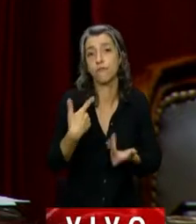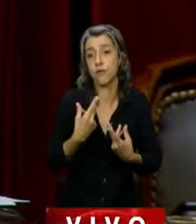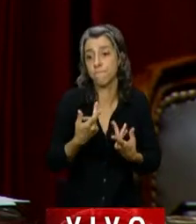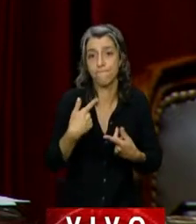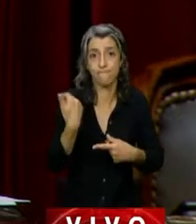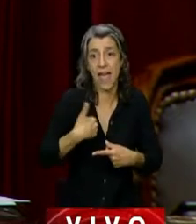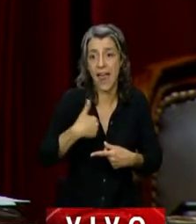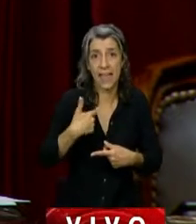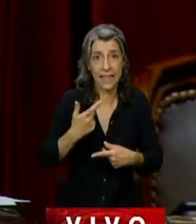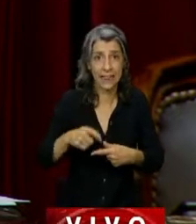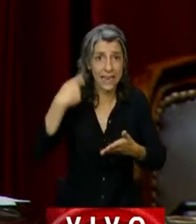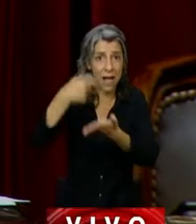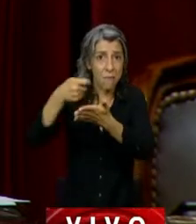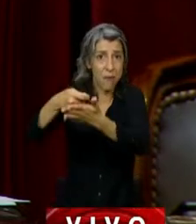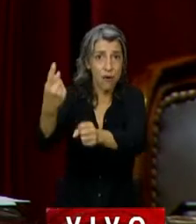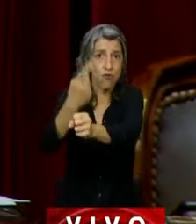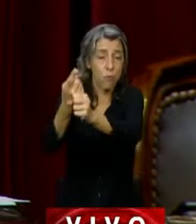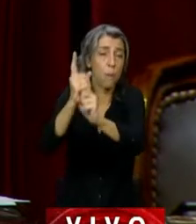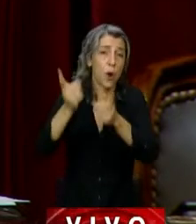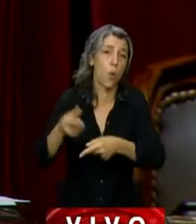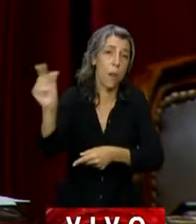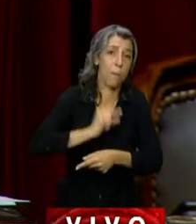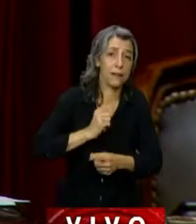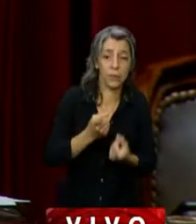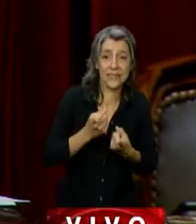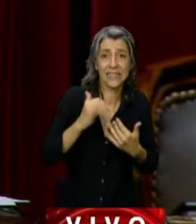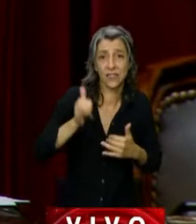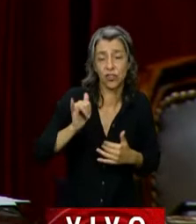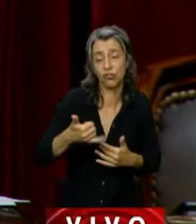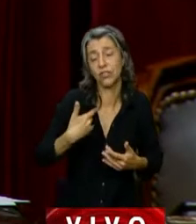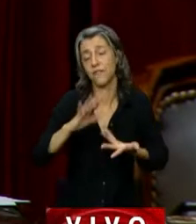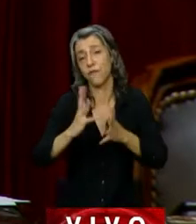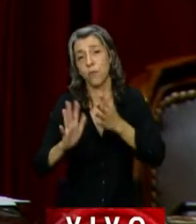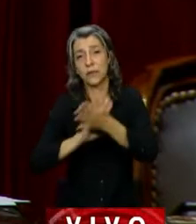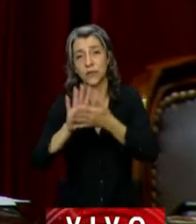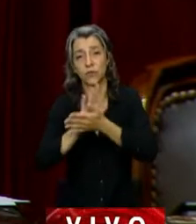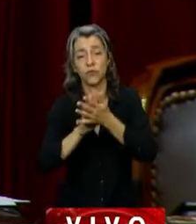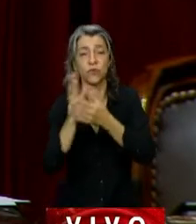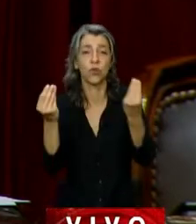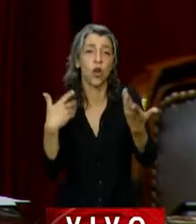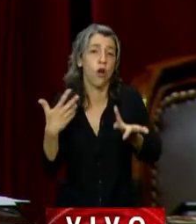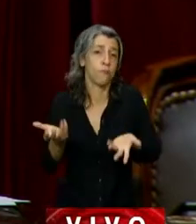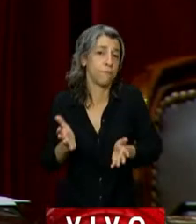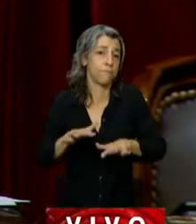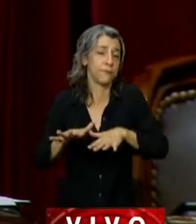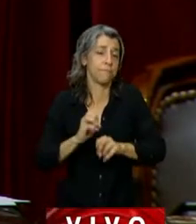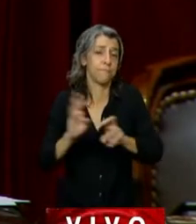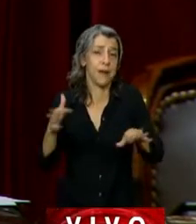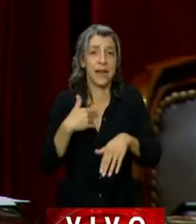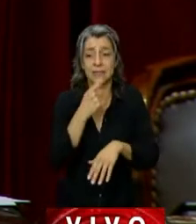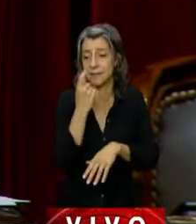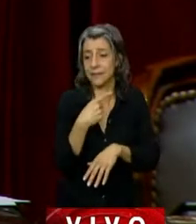esos pagos y tuvimos que negociar. Y negociar en las peores condiciones, indudablemente, ¿no? No, cuando uno le debe al